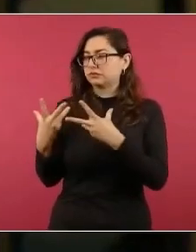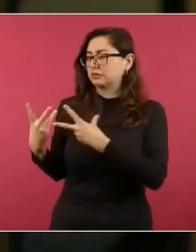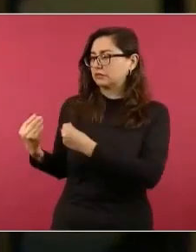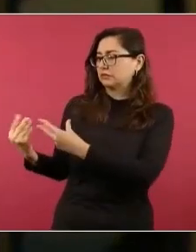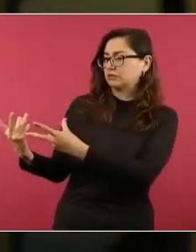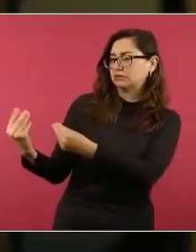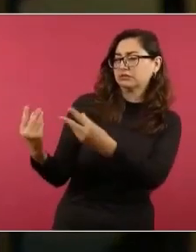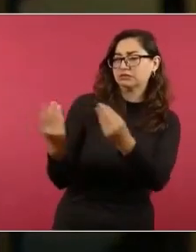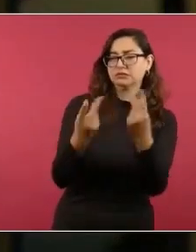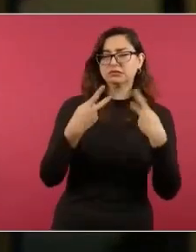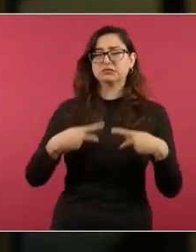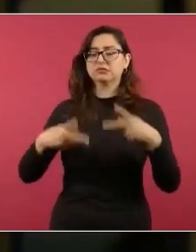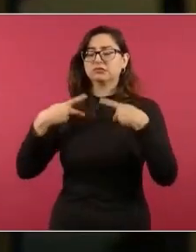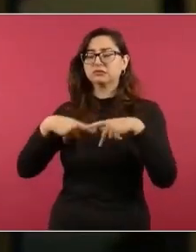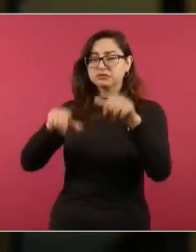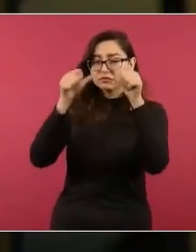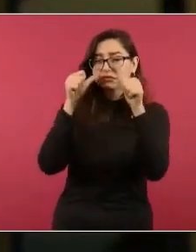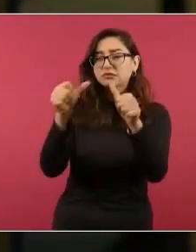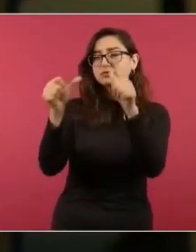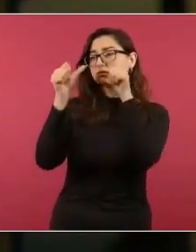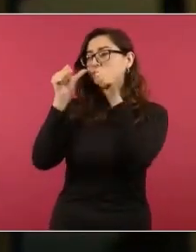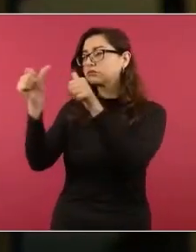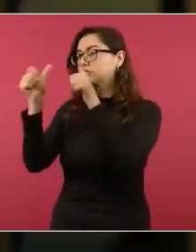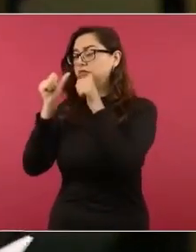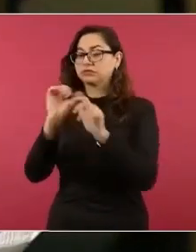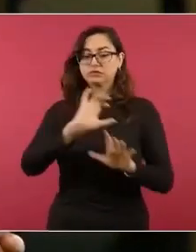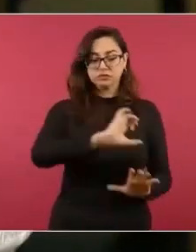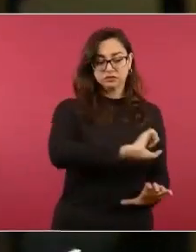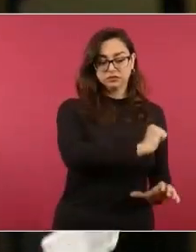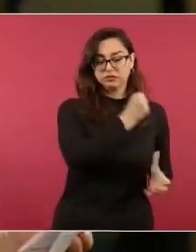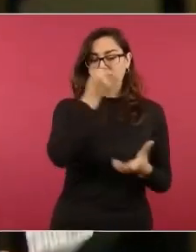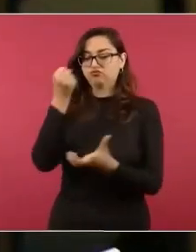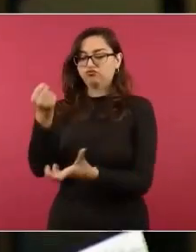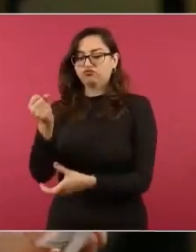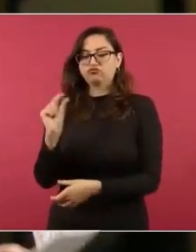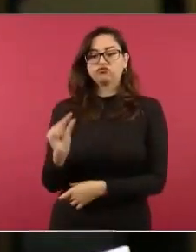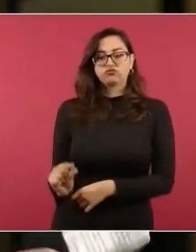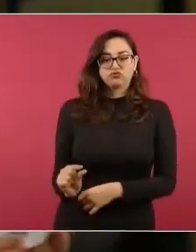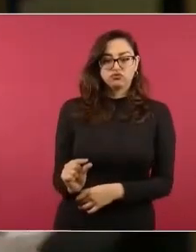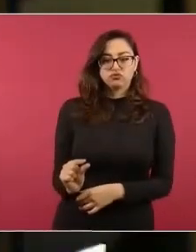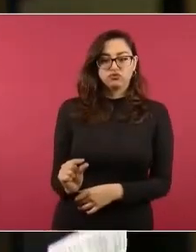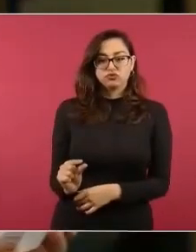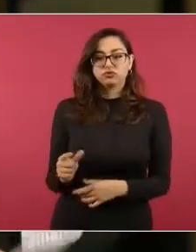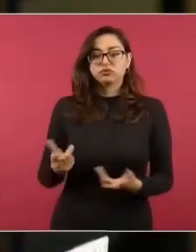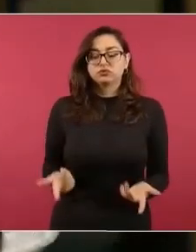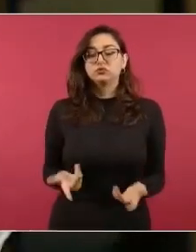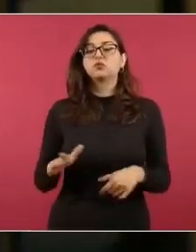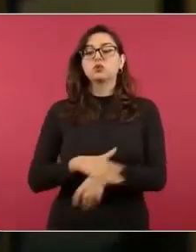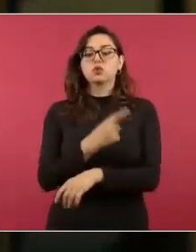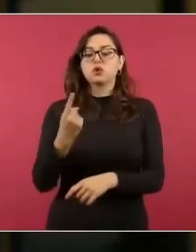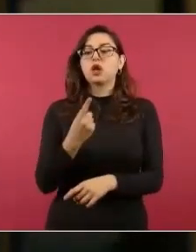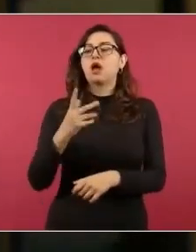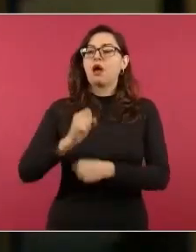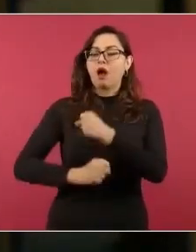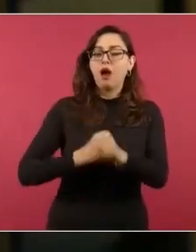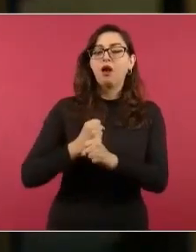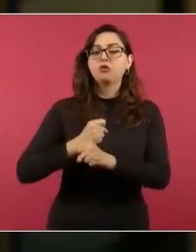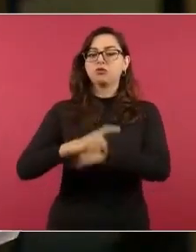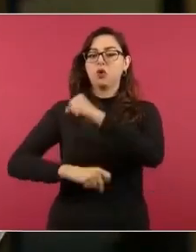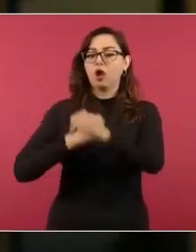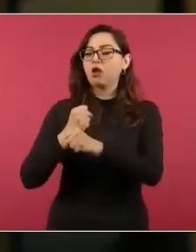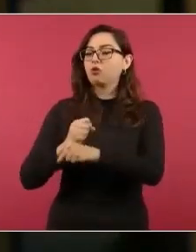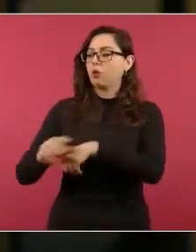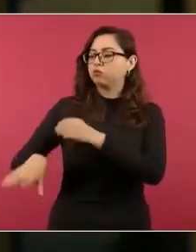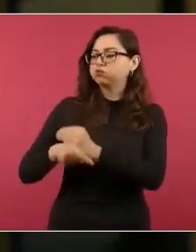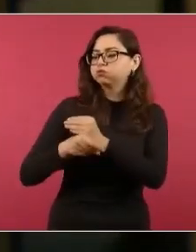víctimas que atienden y que aumentan. Se van juntando se van acumulando las de cada día y